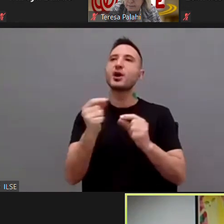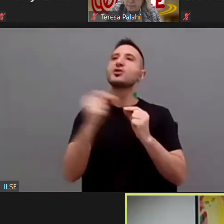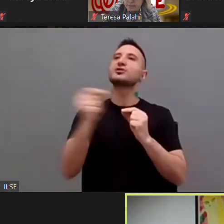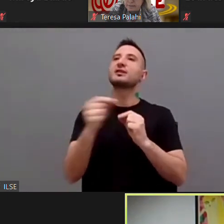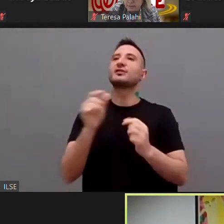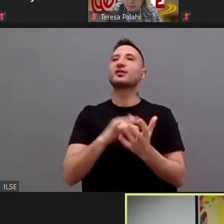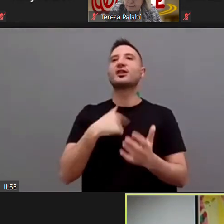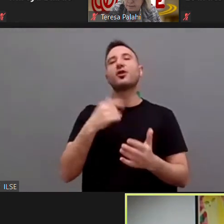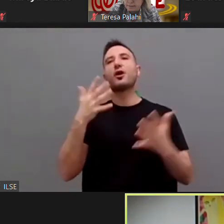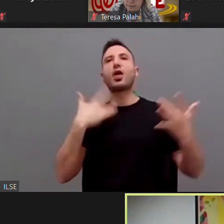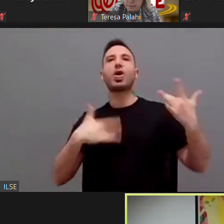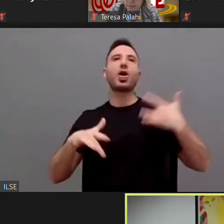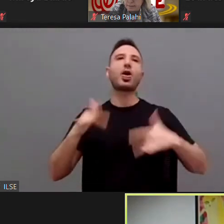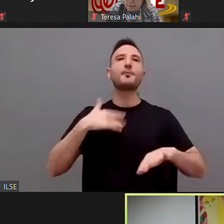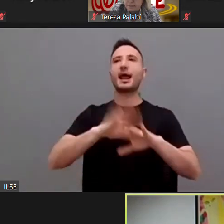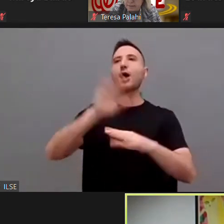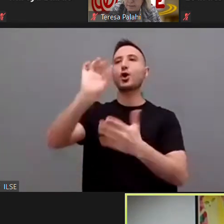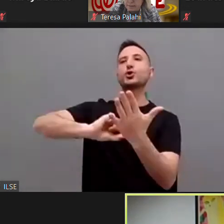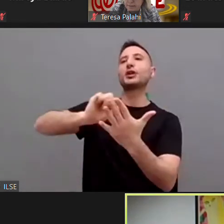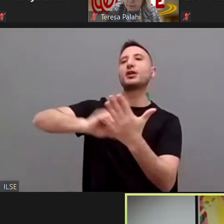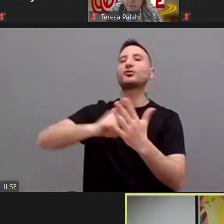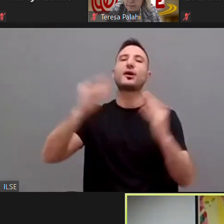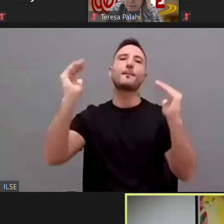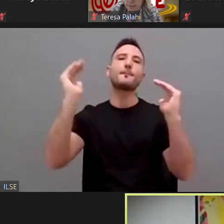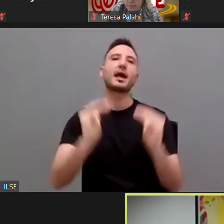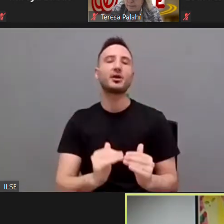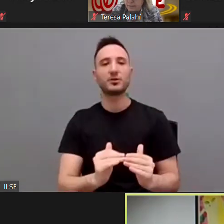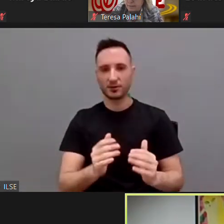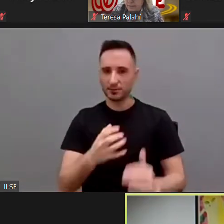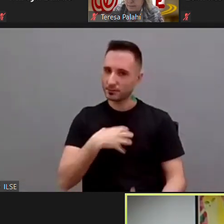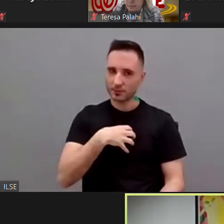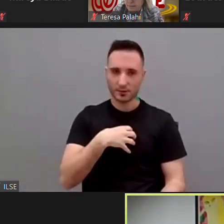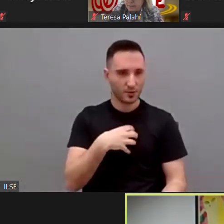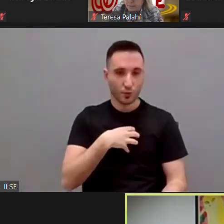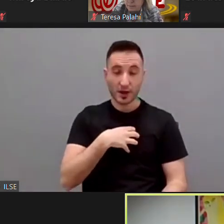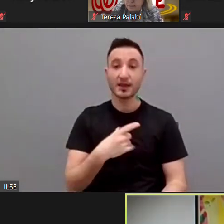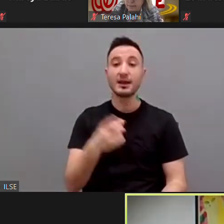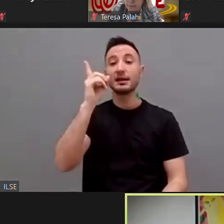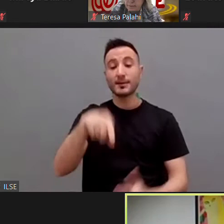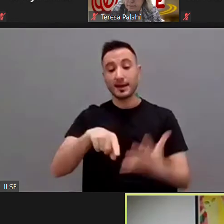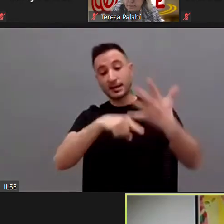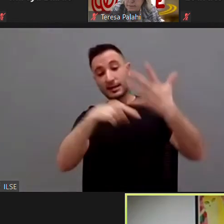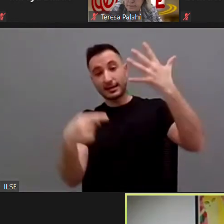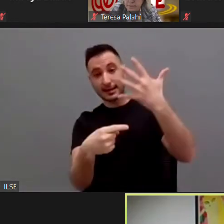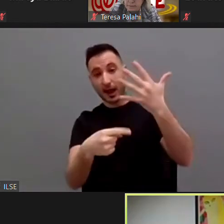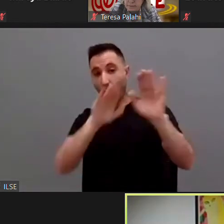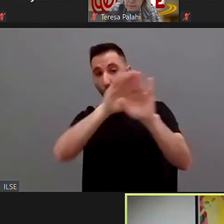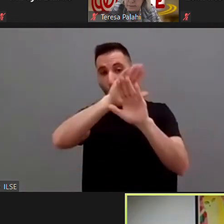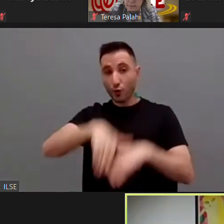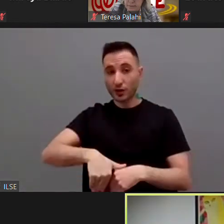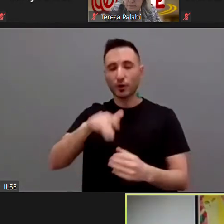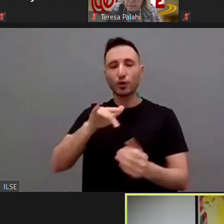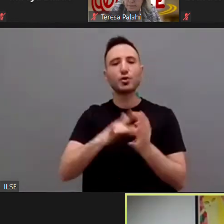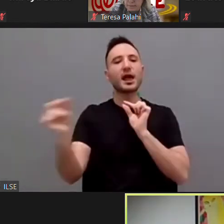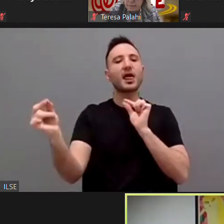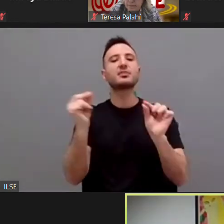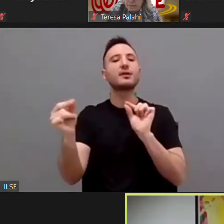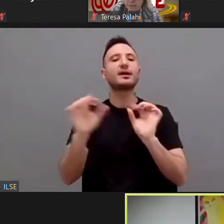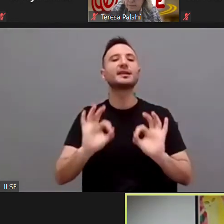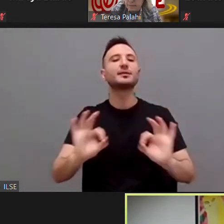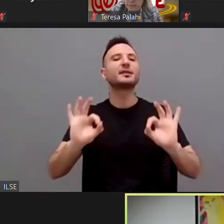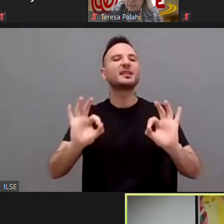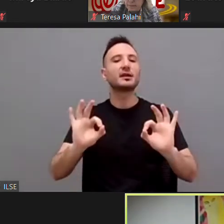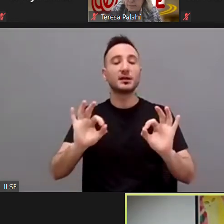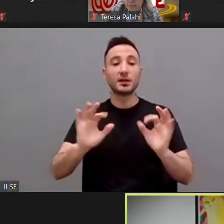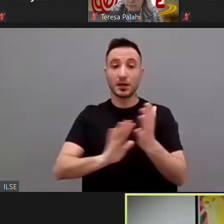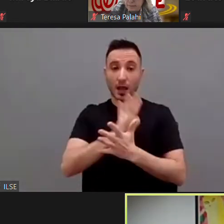contratar, ¿no? Y luego, por último, también resaltaría el tema, que esto ya es un tema más de debate de fondo, ¿no? Que es el riesgo de